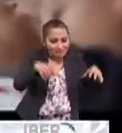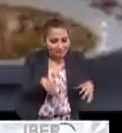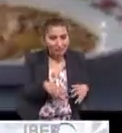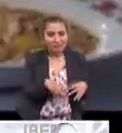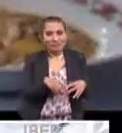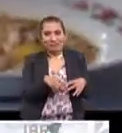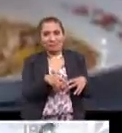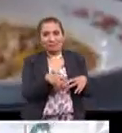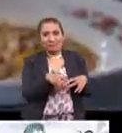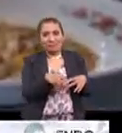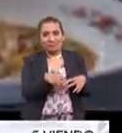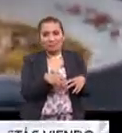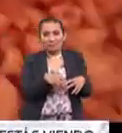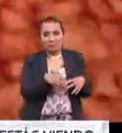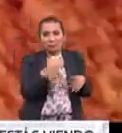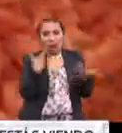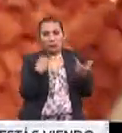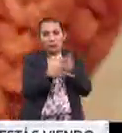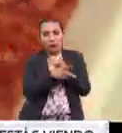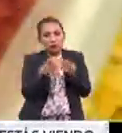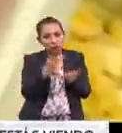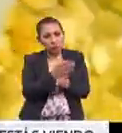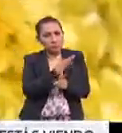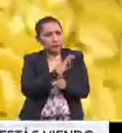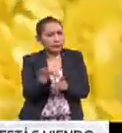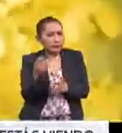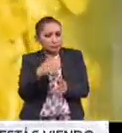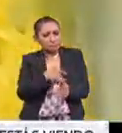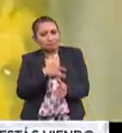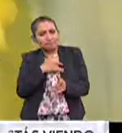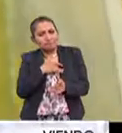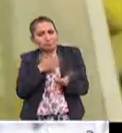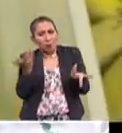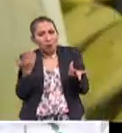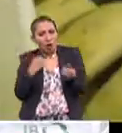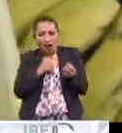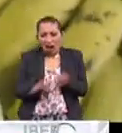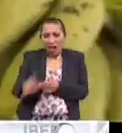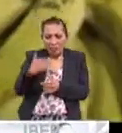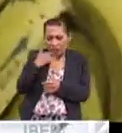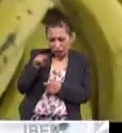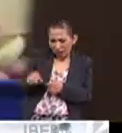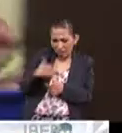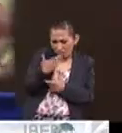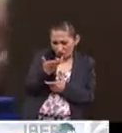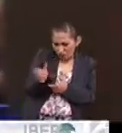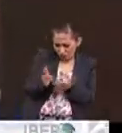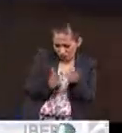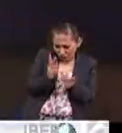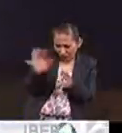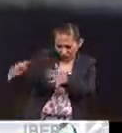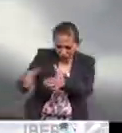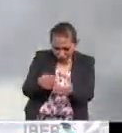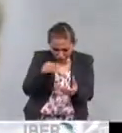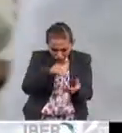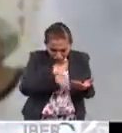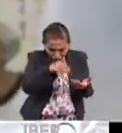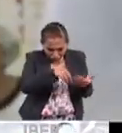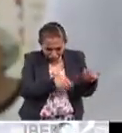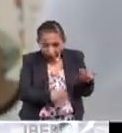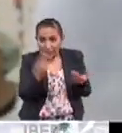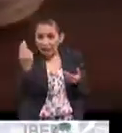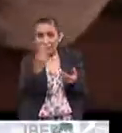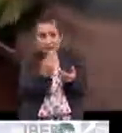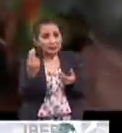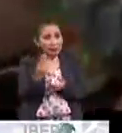de productos que podrían ser considerados como desechos de la misma agroindustria. Entonces,